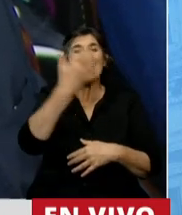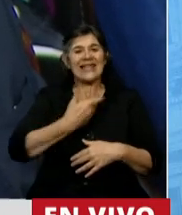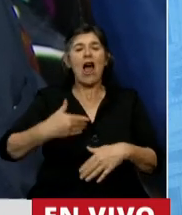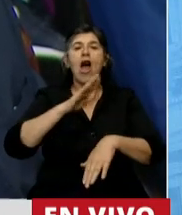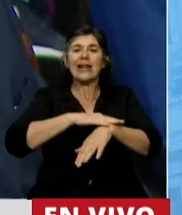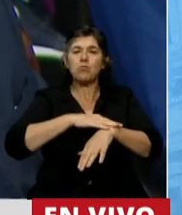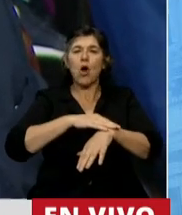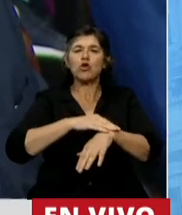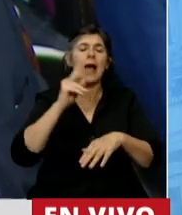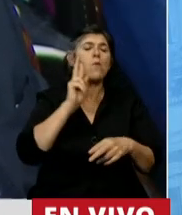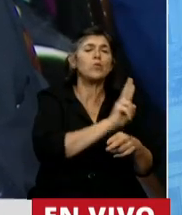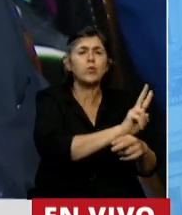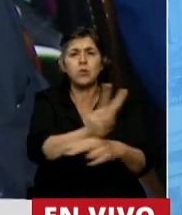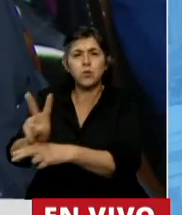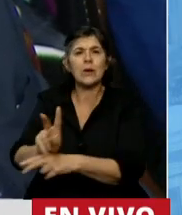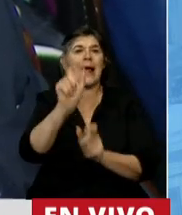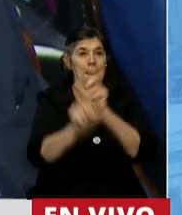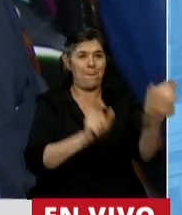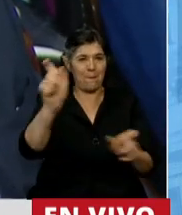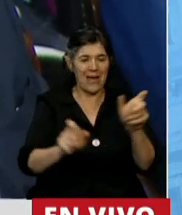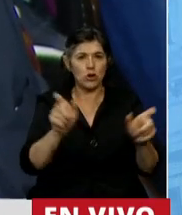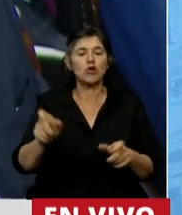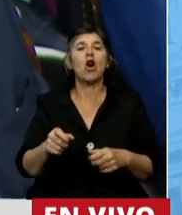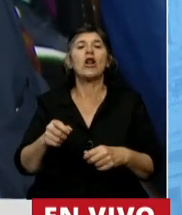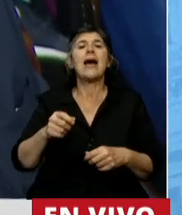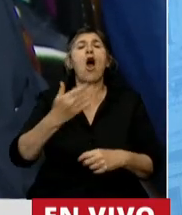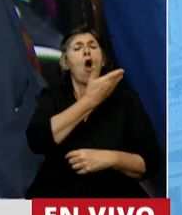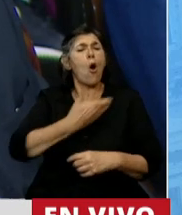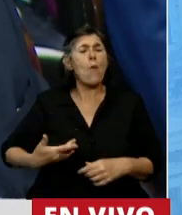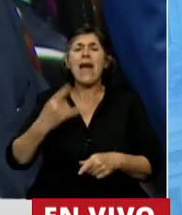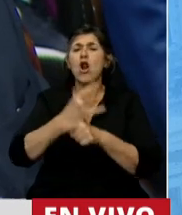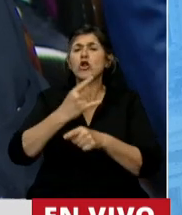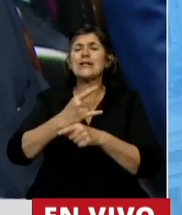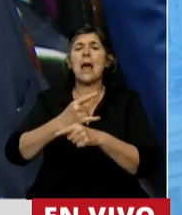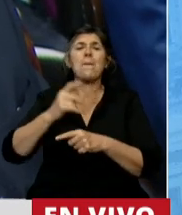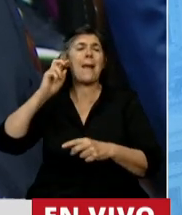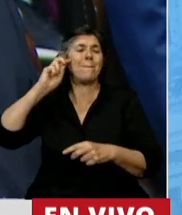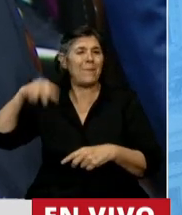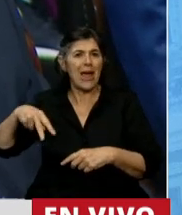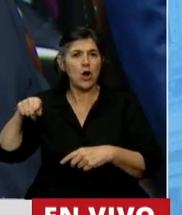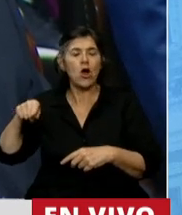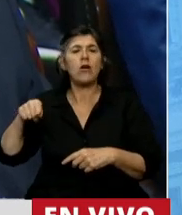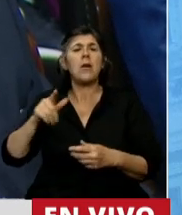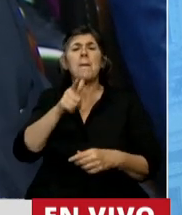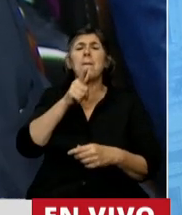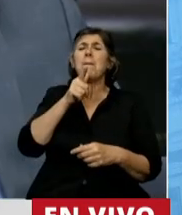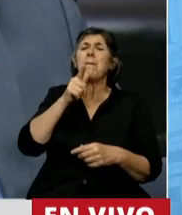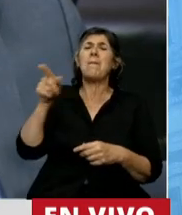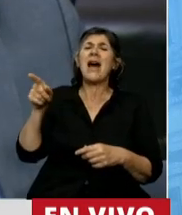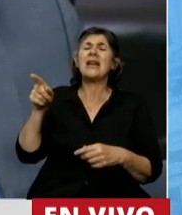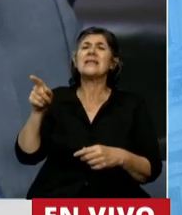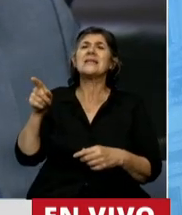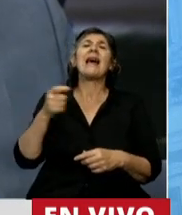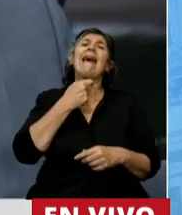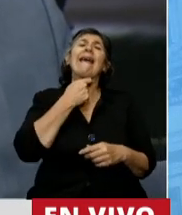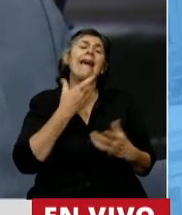Actualmente yo percibo que los gobiernos peronistas con lo único que se conforman es con asistir